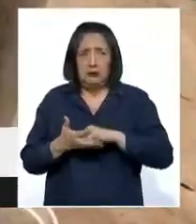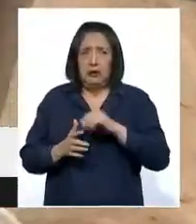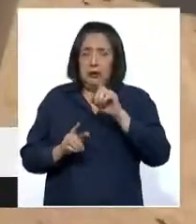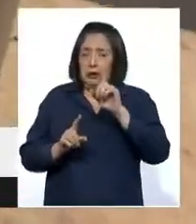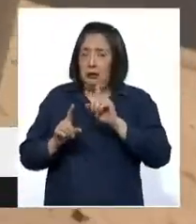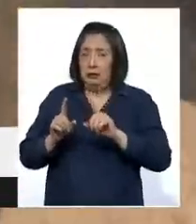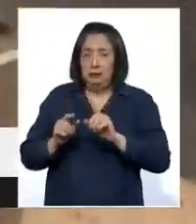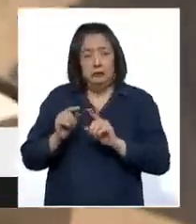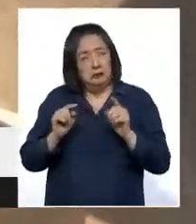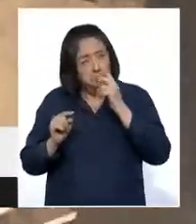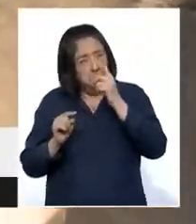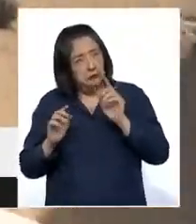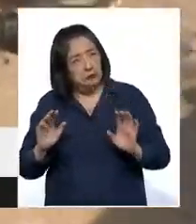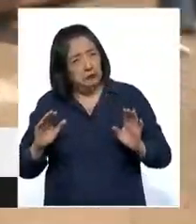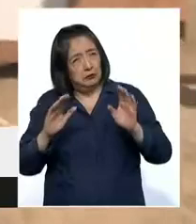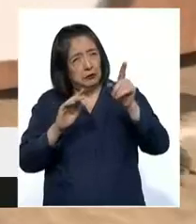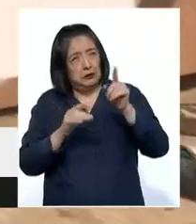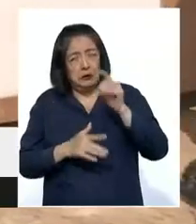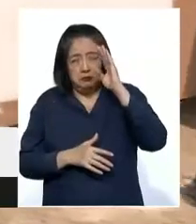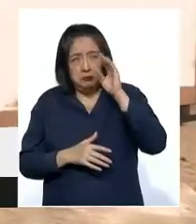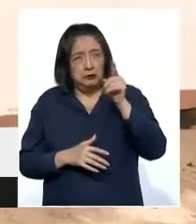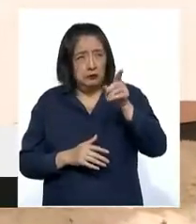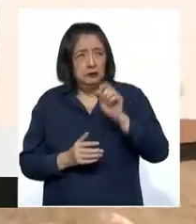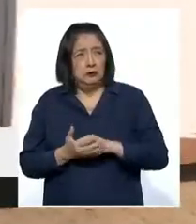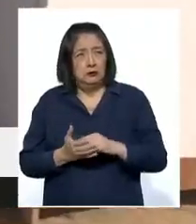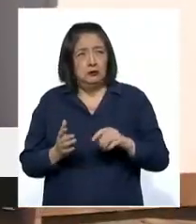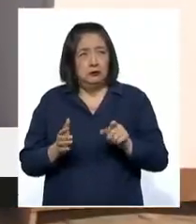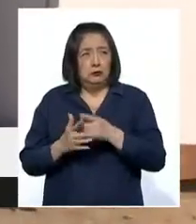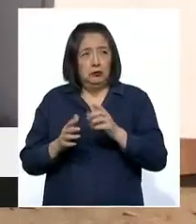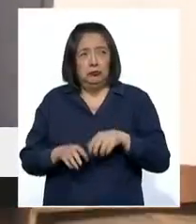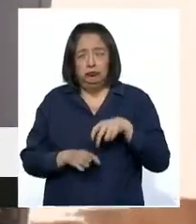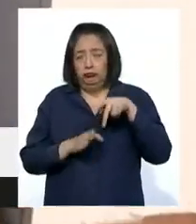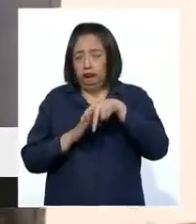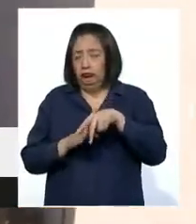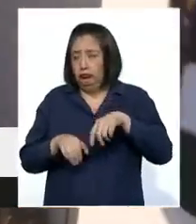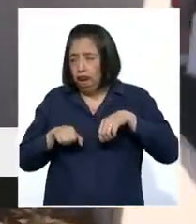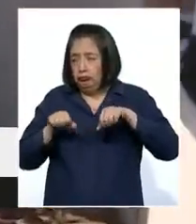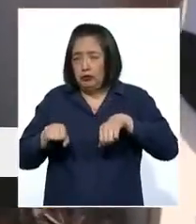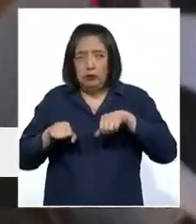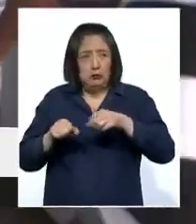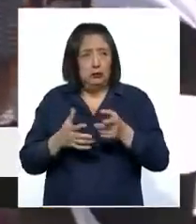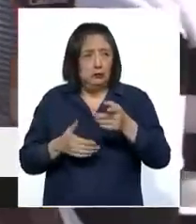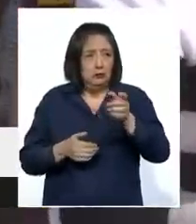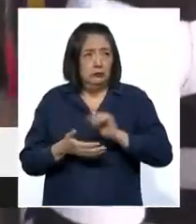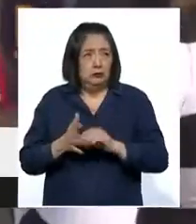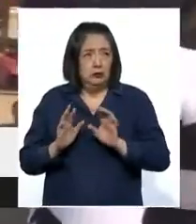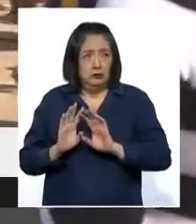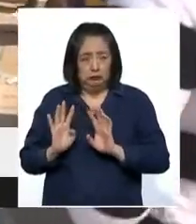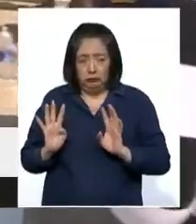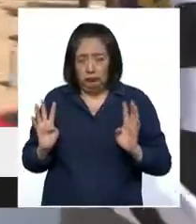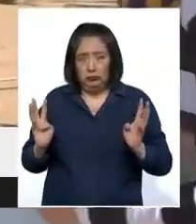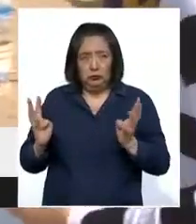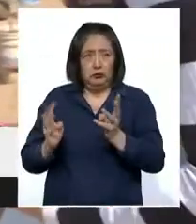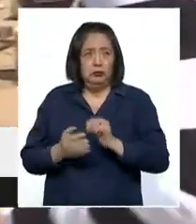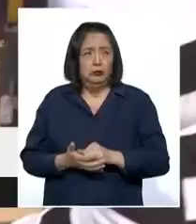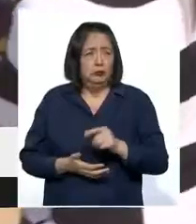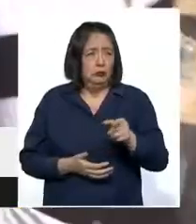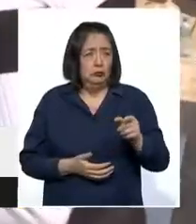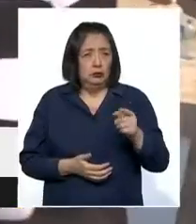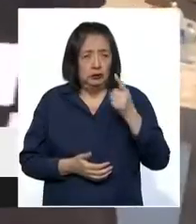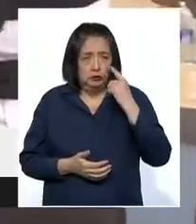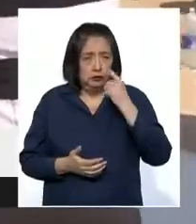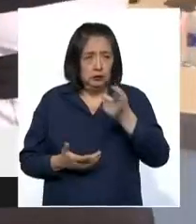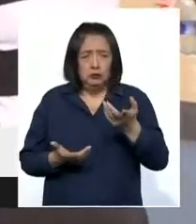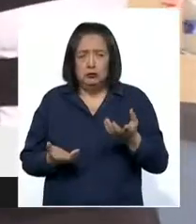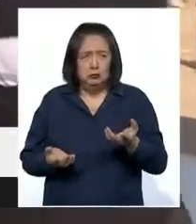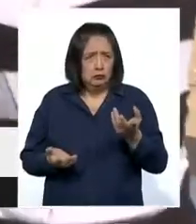algunos casos en la parte superior vemos Que Hay policías incluso con caballos que también han accedido este lugar y han rodeado el lugar señor Cómo